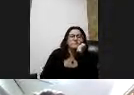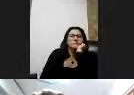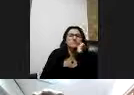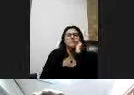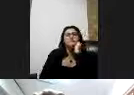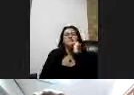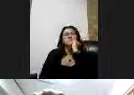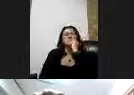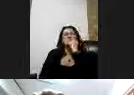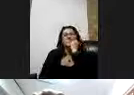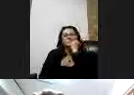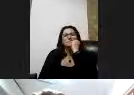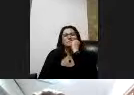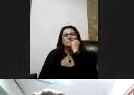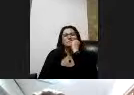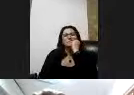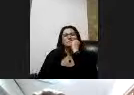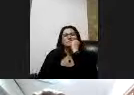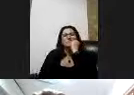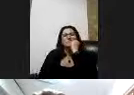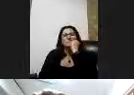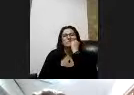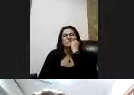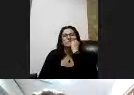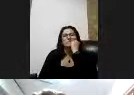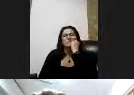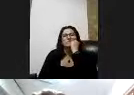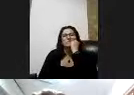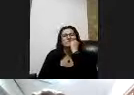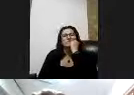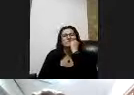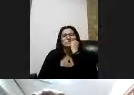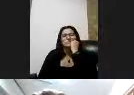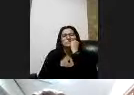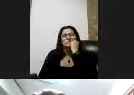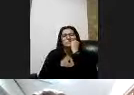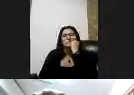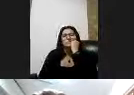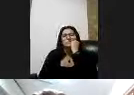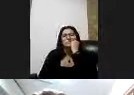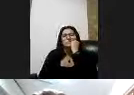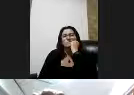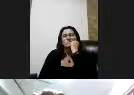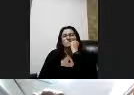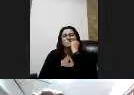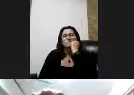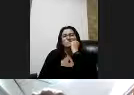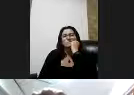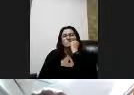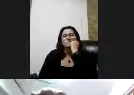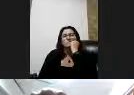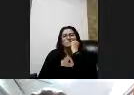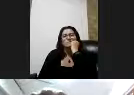persona, puedo, con una herramienta farmacológica, evitar, si tuve expuesto al VIH, evitar la